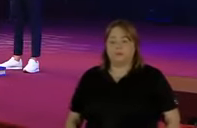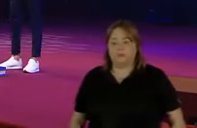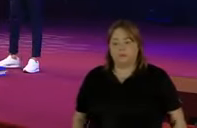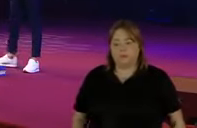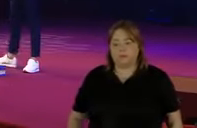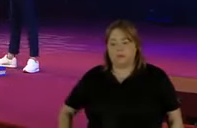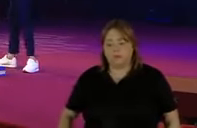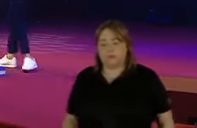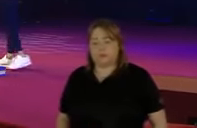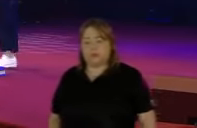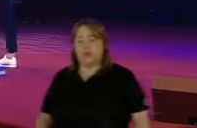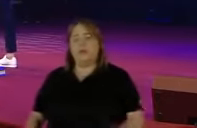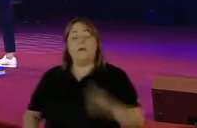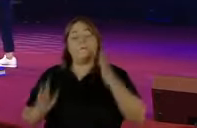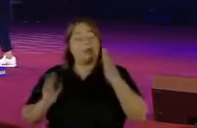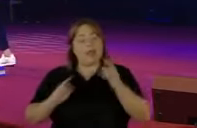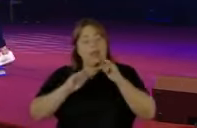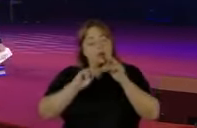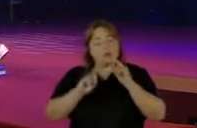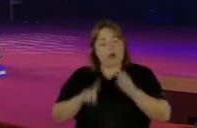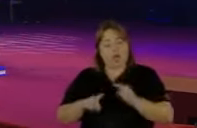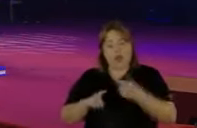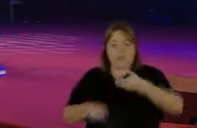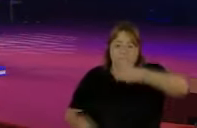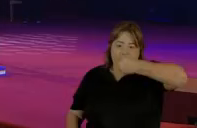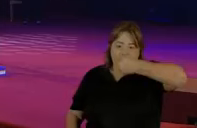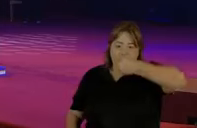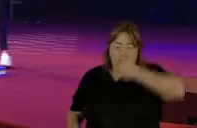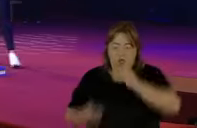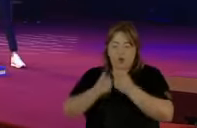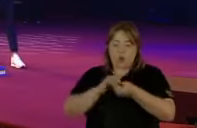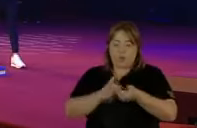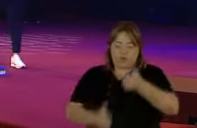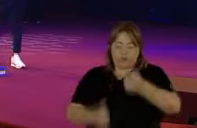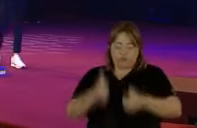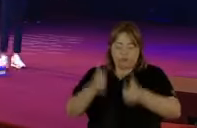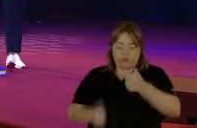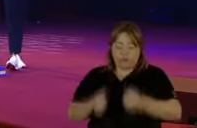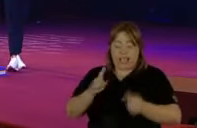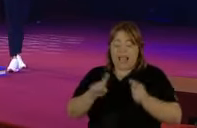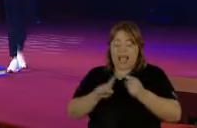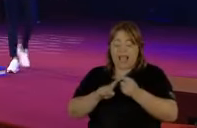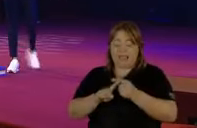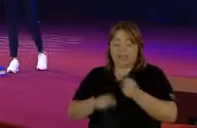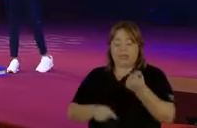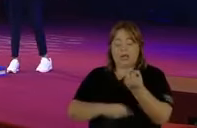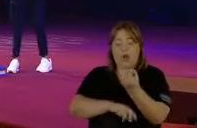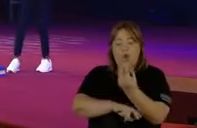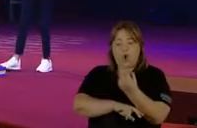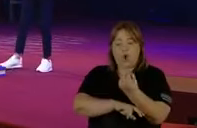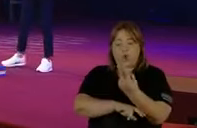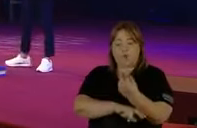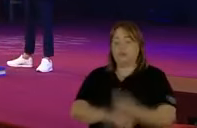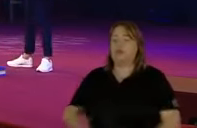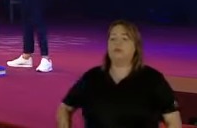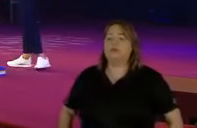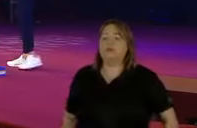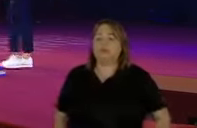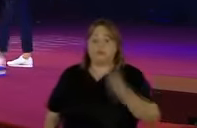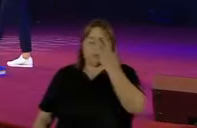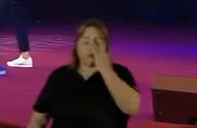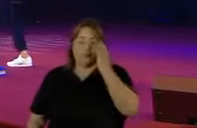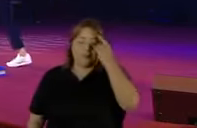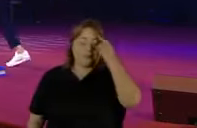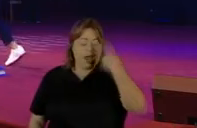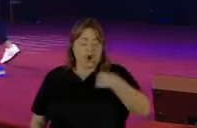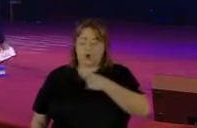787-236-0373. Lo van a ordenar vía mensaje de texto. Tienen hasta las 12, por favor, se les va a agradecer de todo corazón, ¿verdad? Porque esto no es